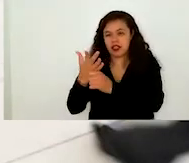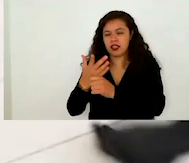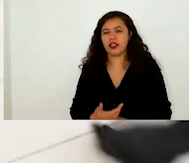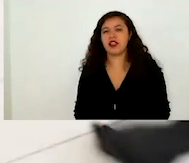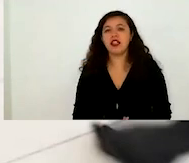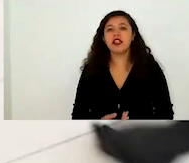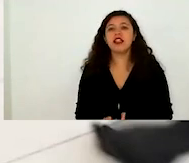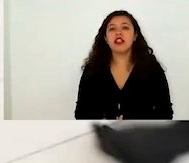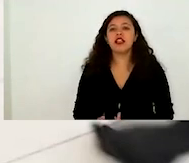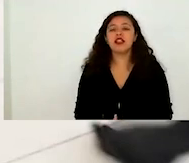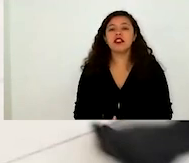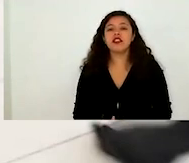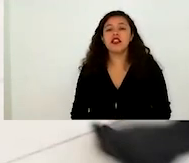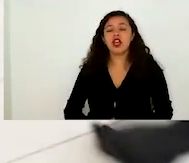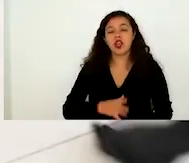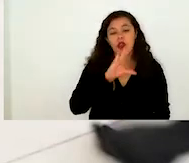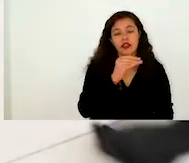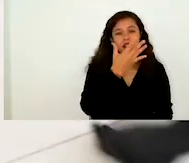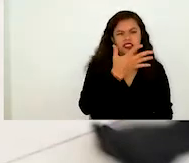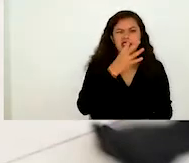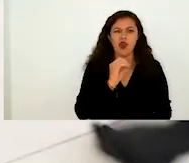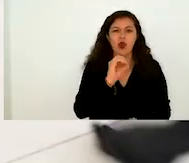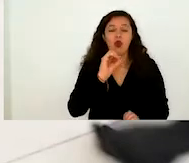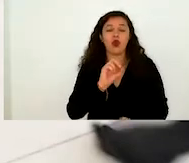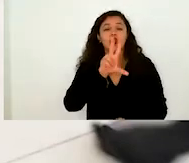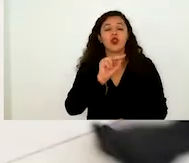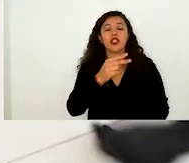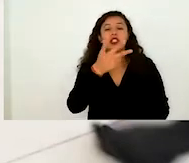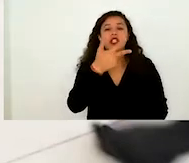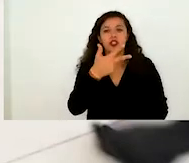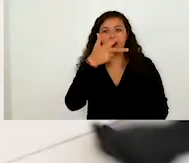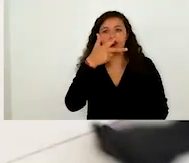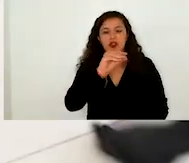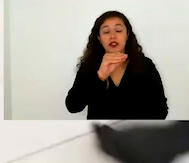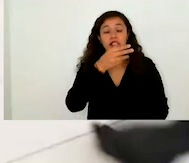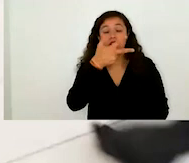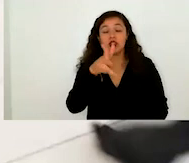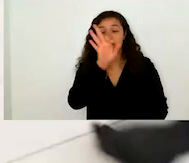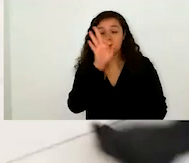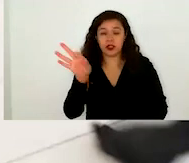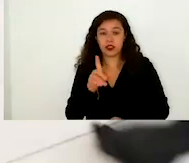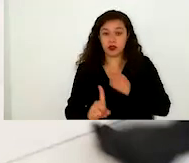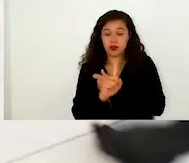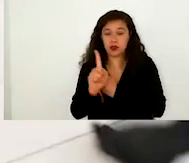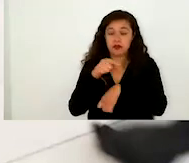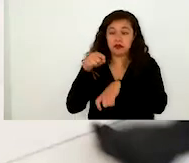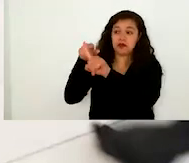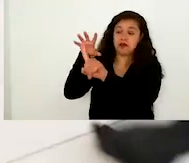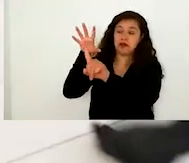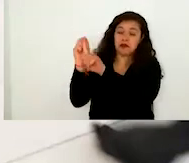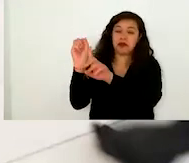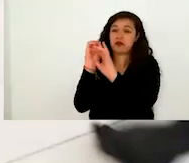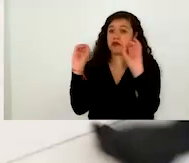95 98 por ciento de los conflictos y de no alcanzar las metas y los objetivos